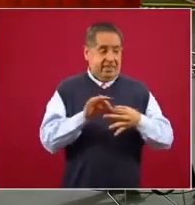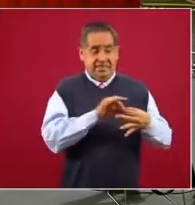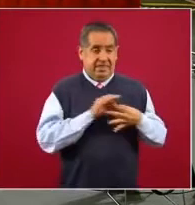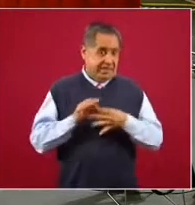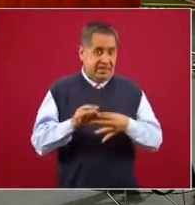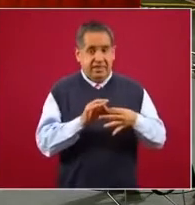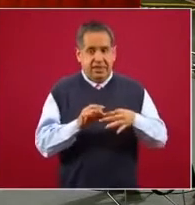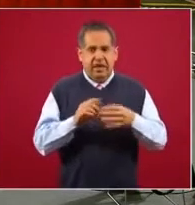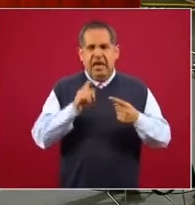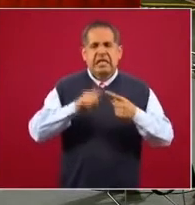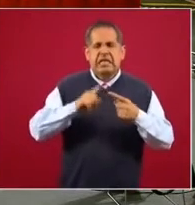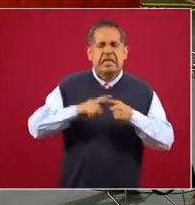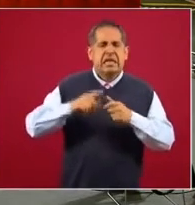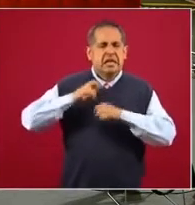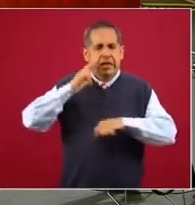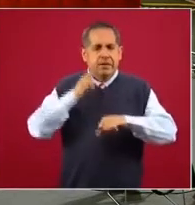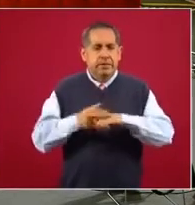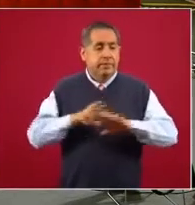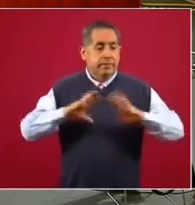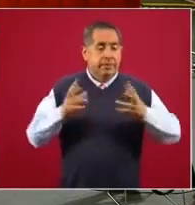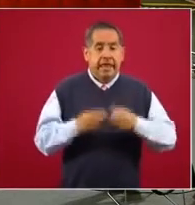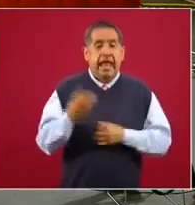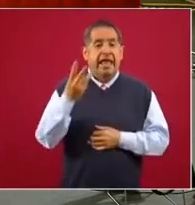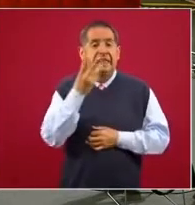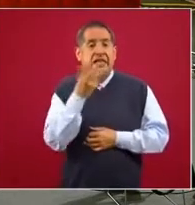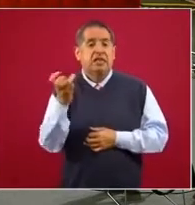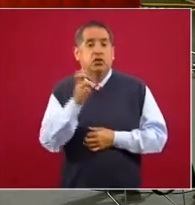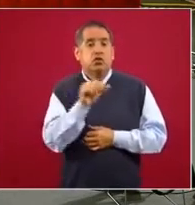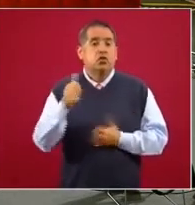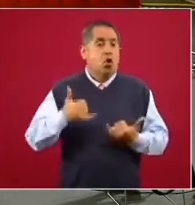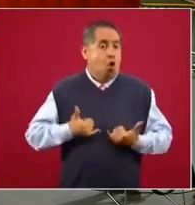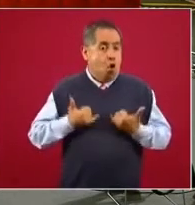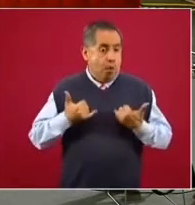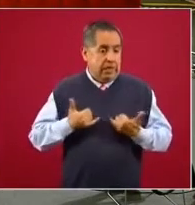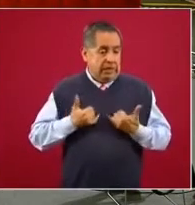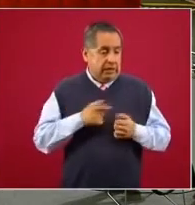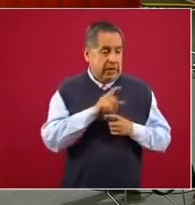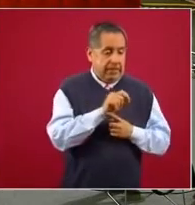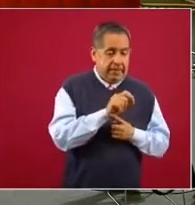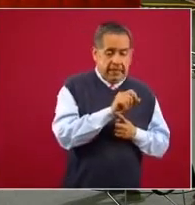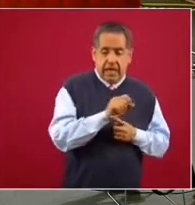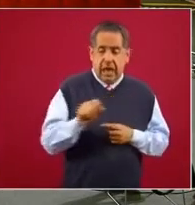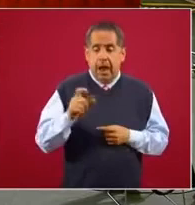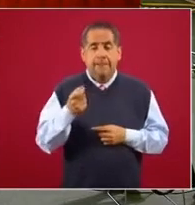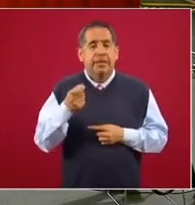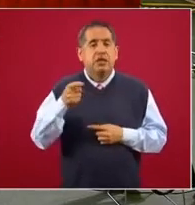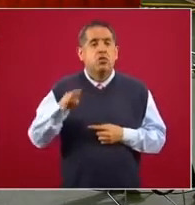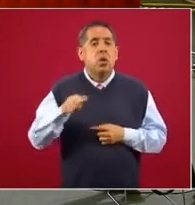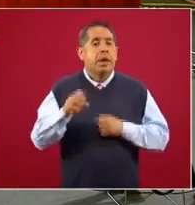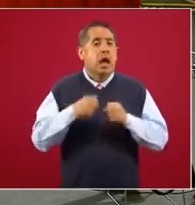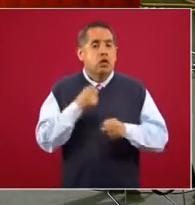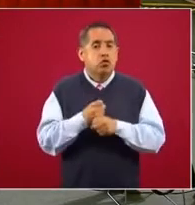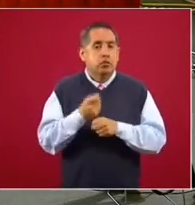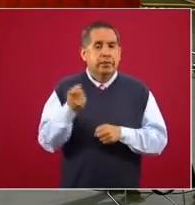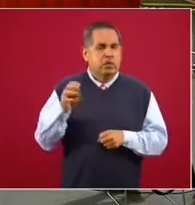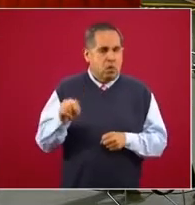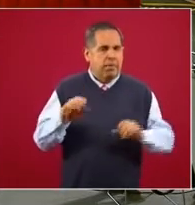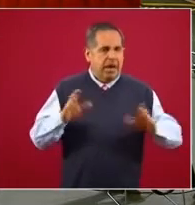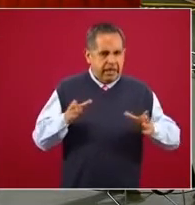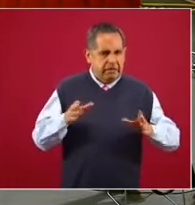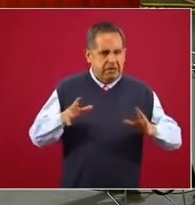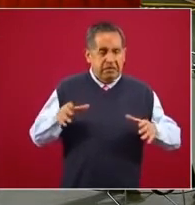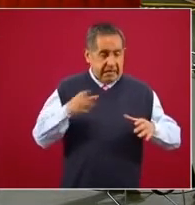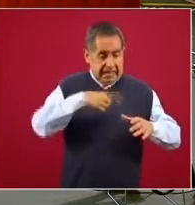Esta red está conformada por 300 jóvenes de entre 20 y 29 años, de